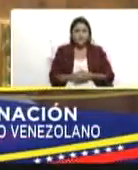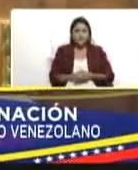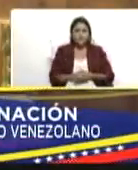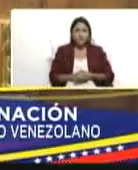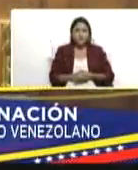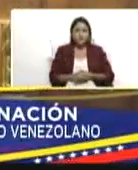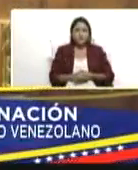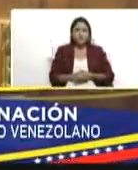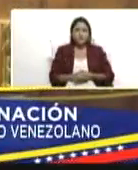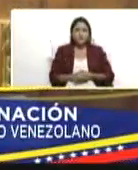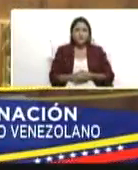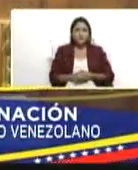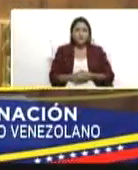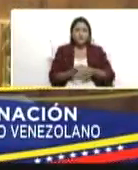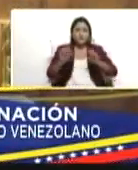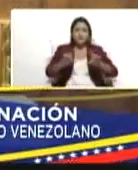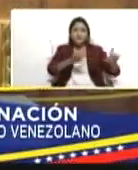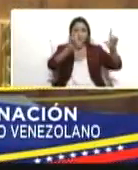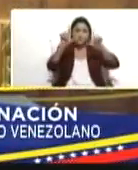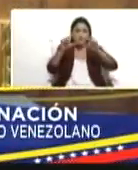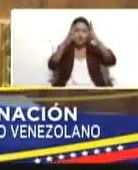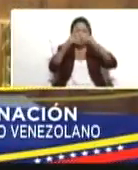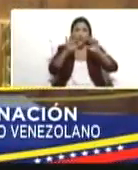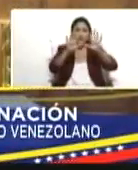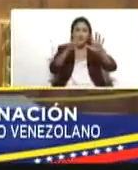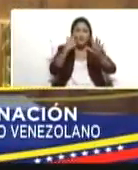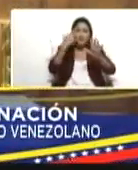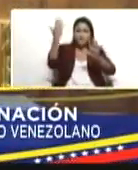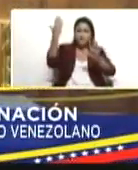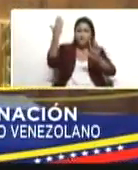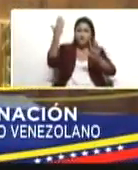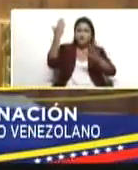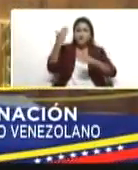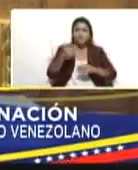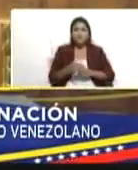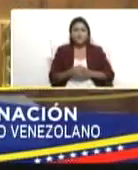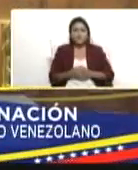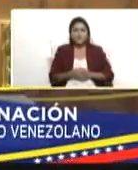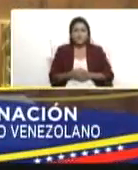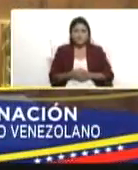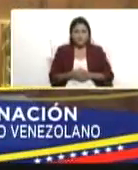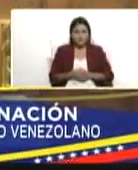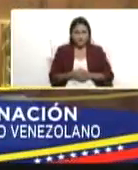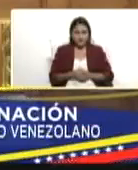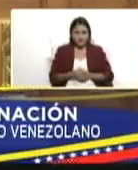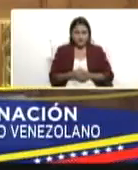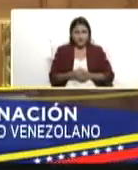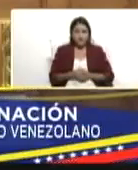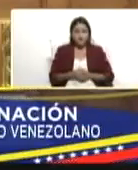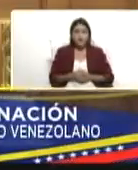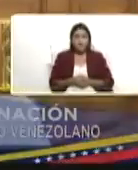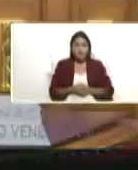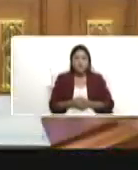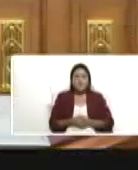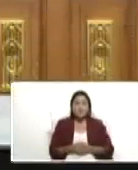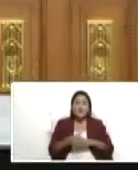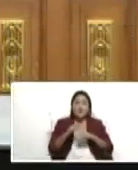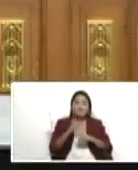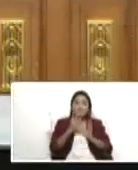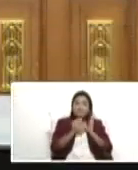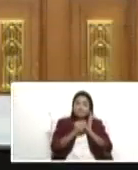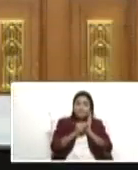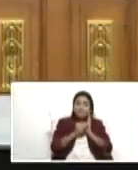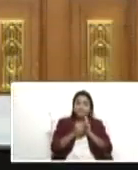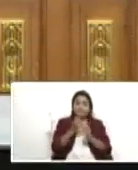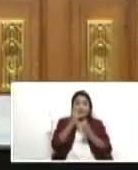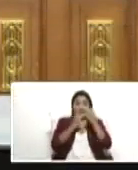decir la número 10 ve permite el comentario que no está incluido en mi